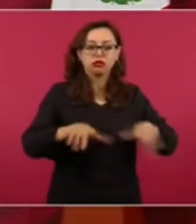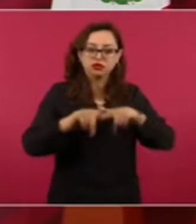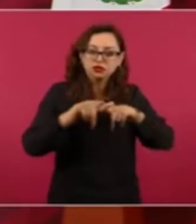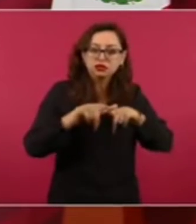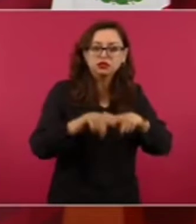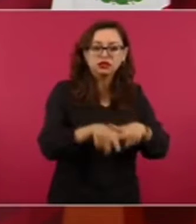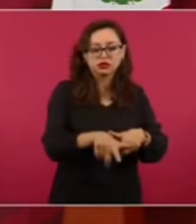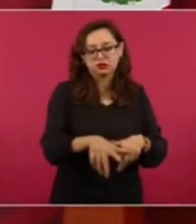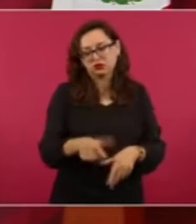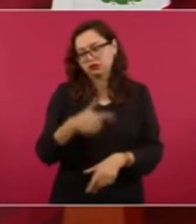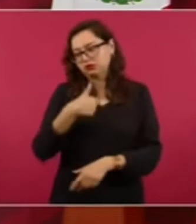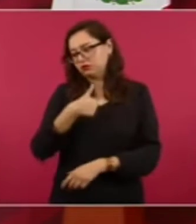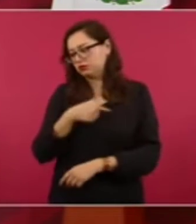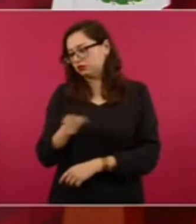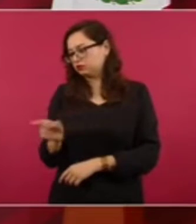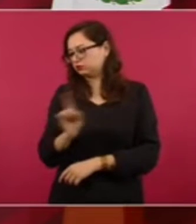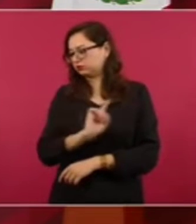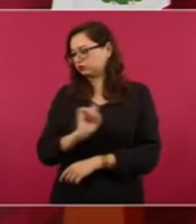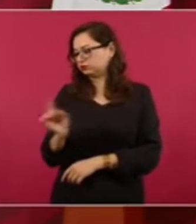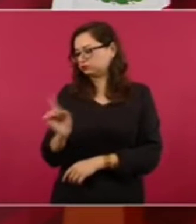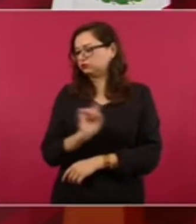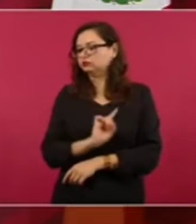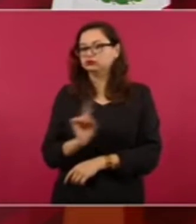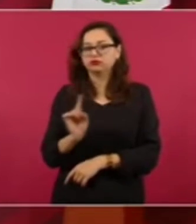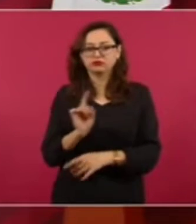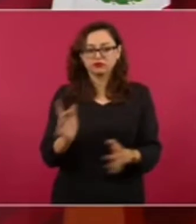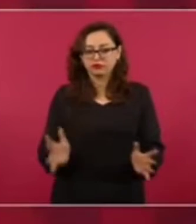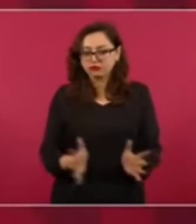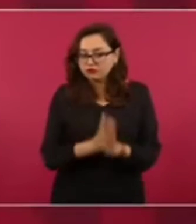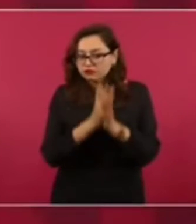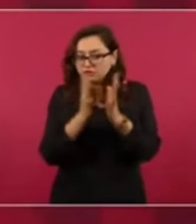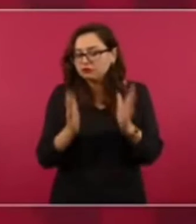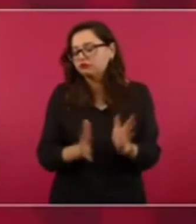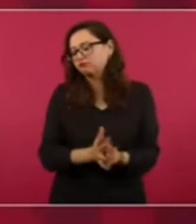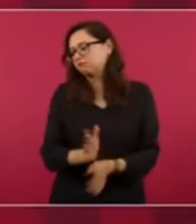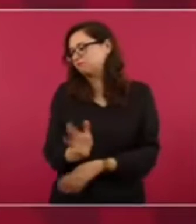o dando declaraciones o participando? Nada,